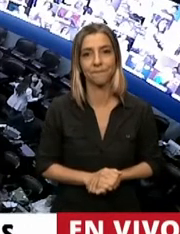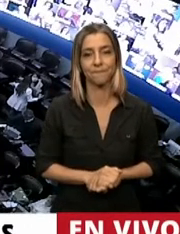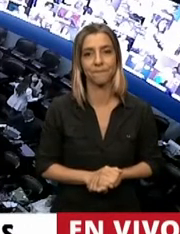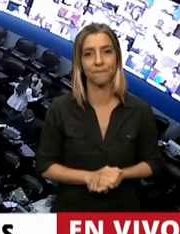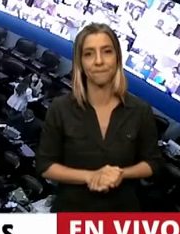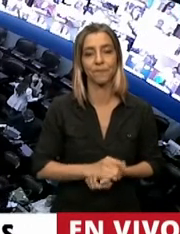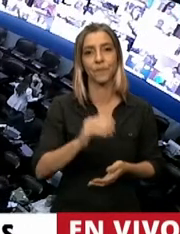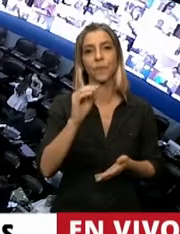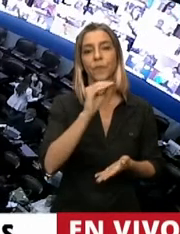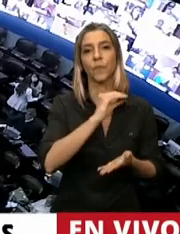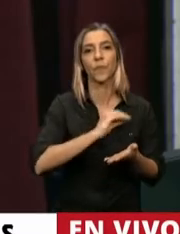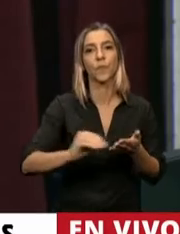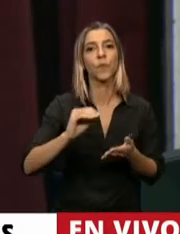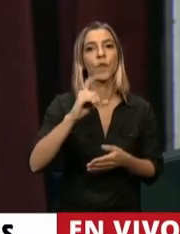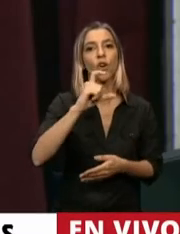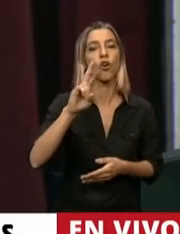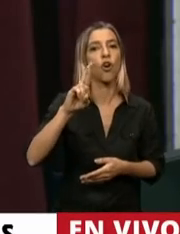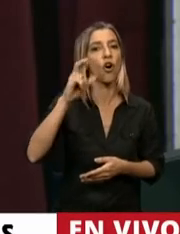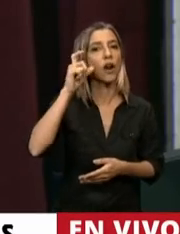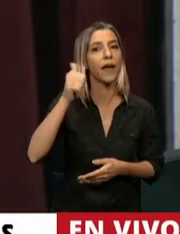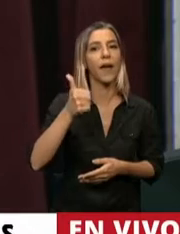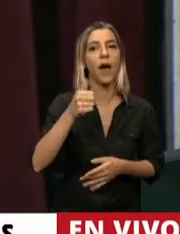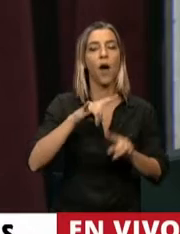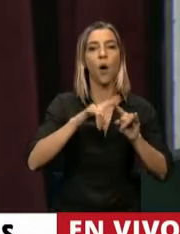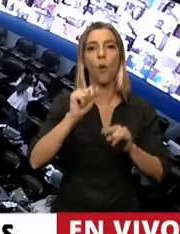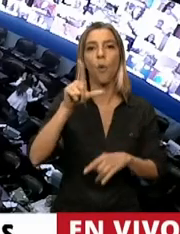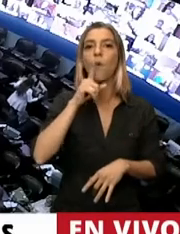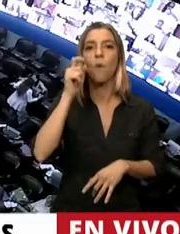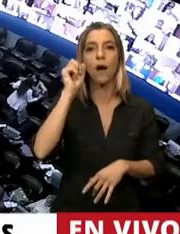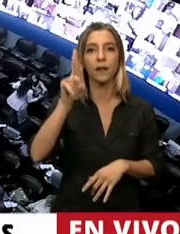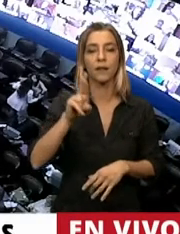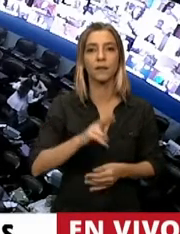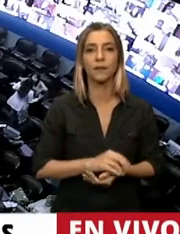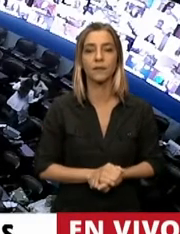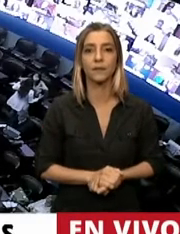diputado walter correa para expresar el sentido de su voto